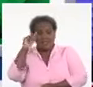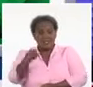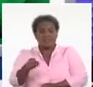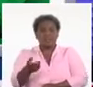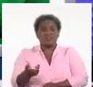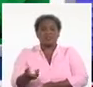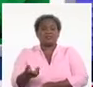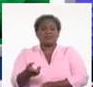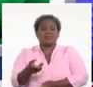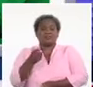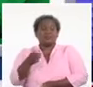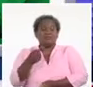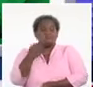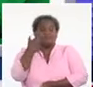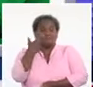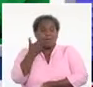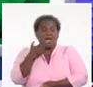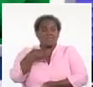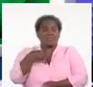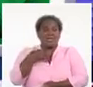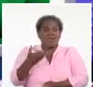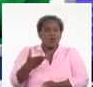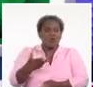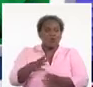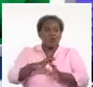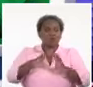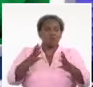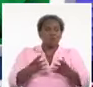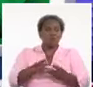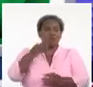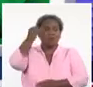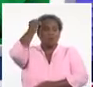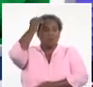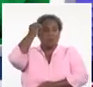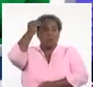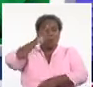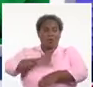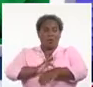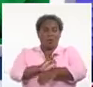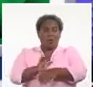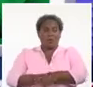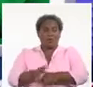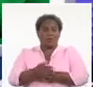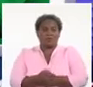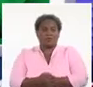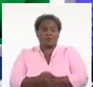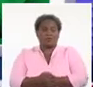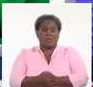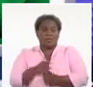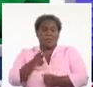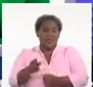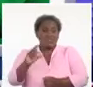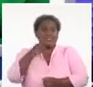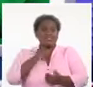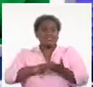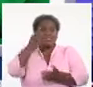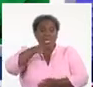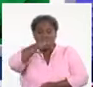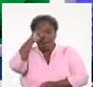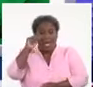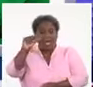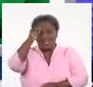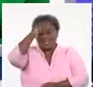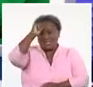tensión al mundo desde hace más de un año y seis meses, van a ser. Y que realmente lo que traduce